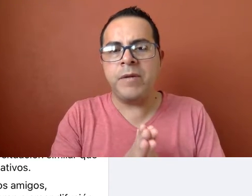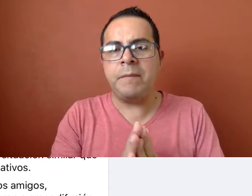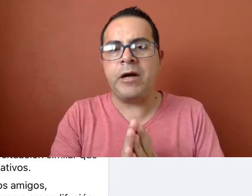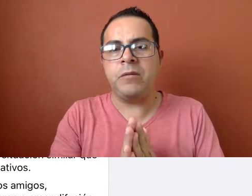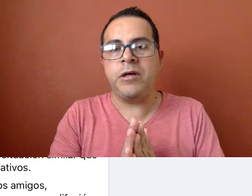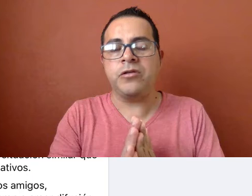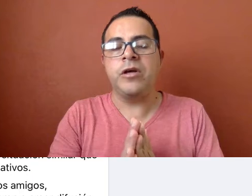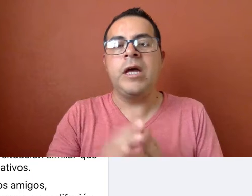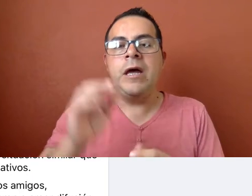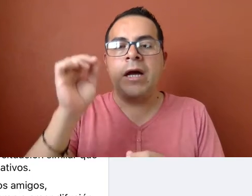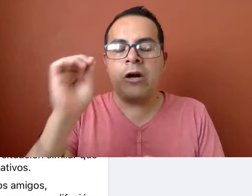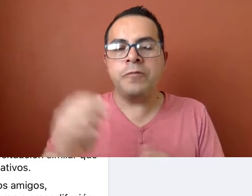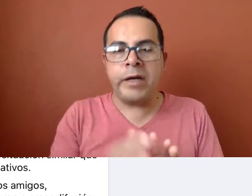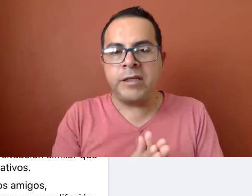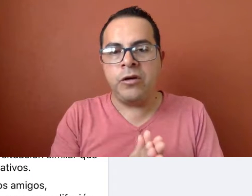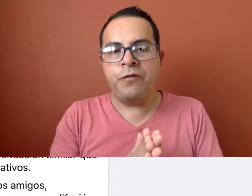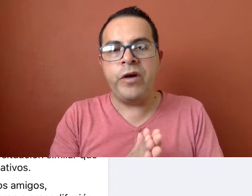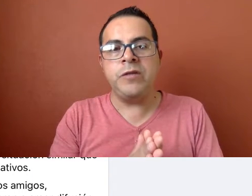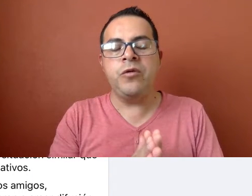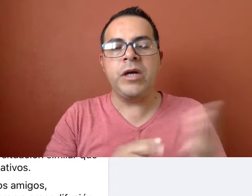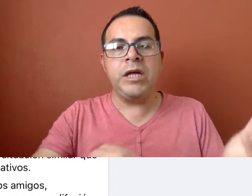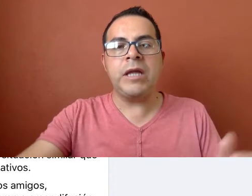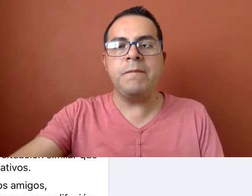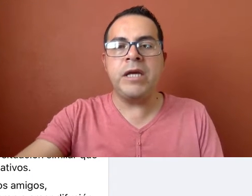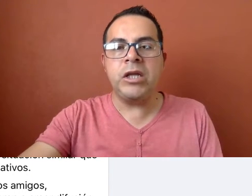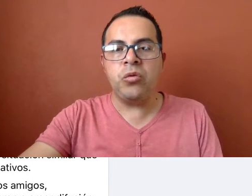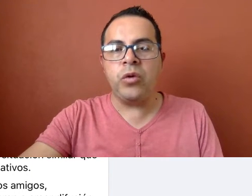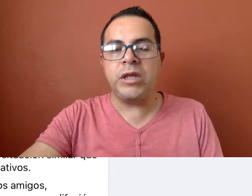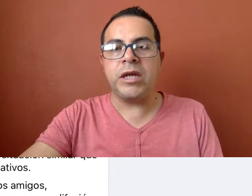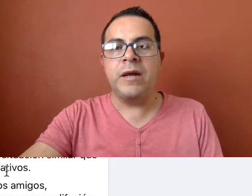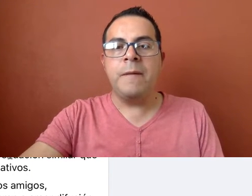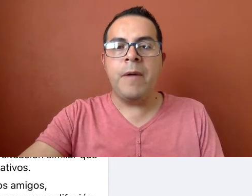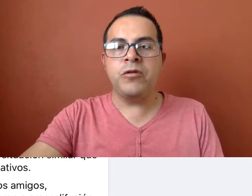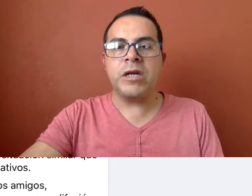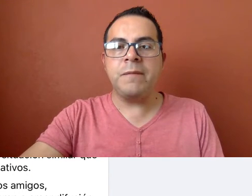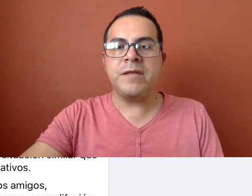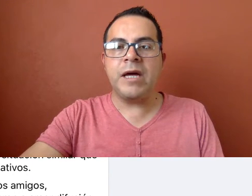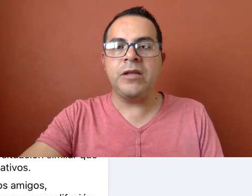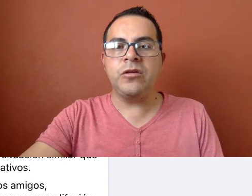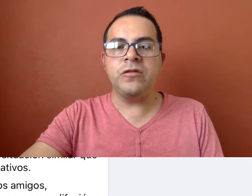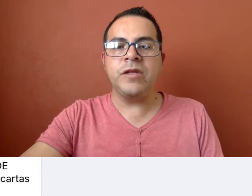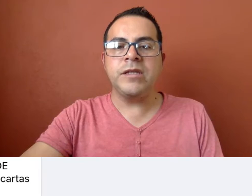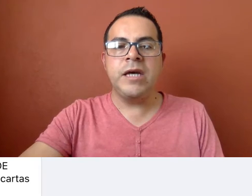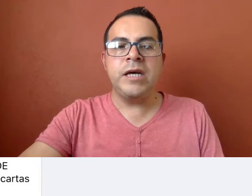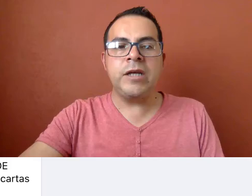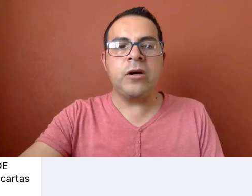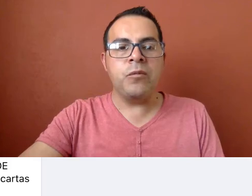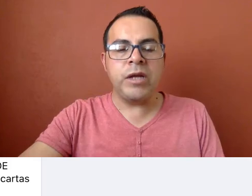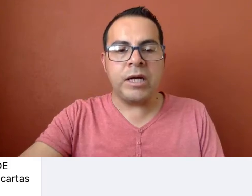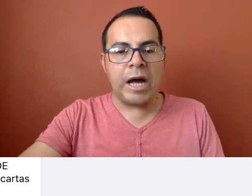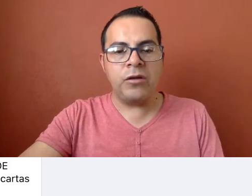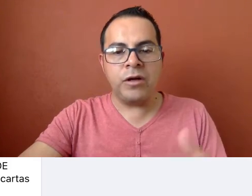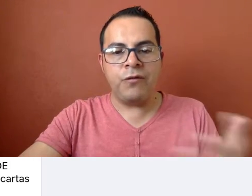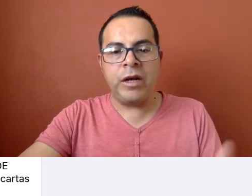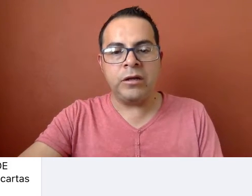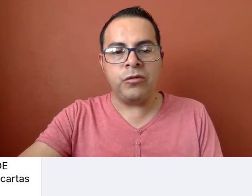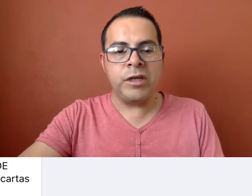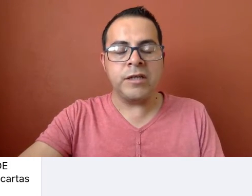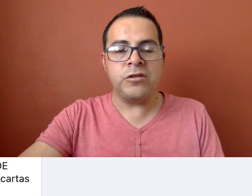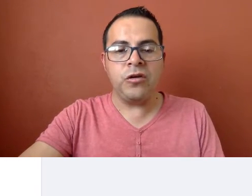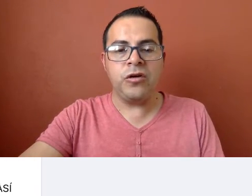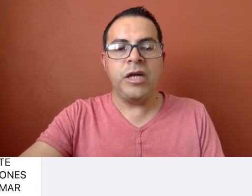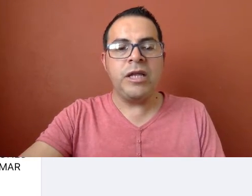información de primera mano, amigos. Carlos Palestino en Facebook y también en Twitter. Vamos a revisar entonces este comunicado que